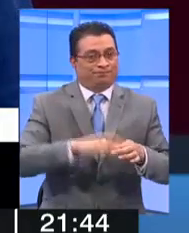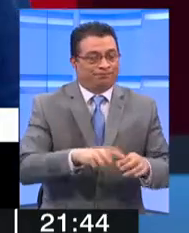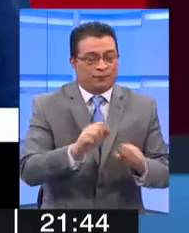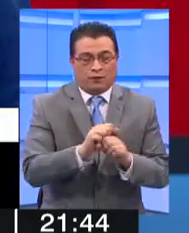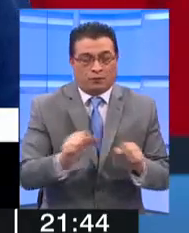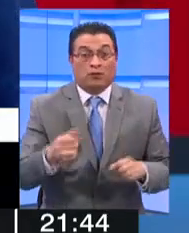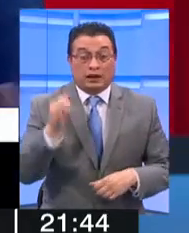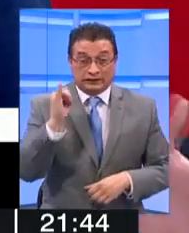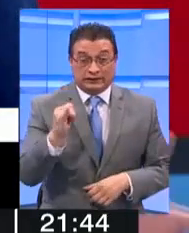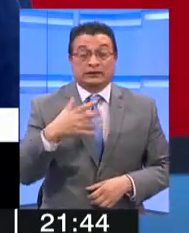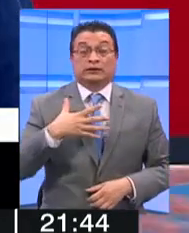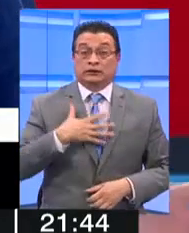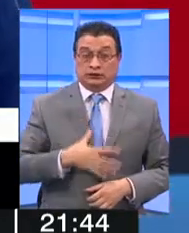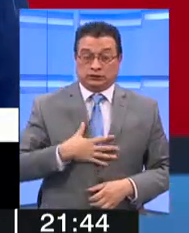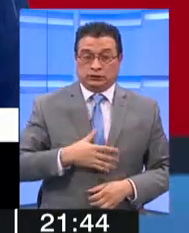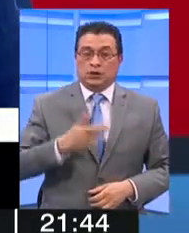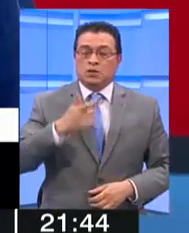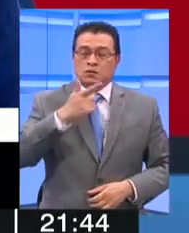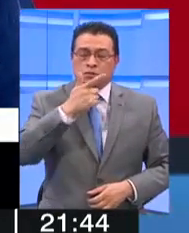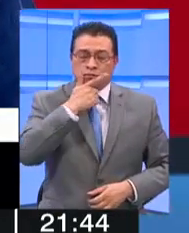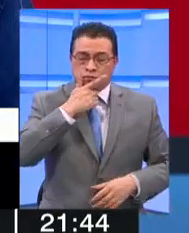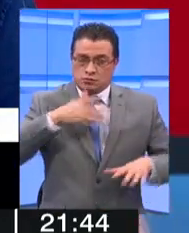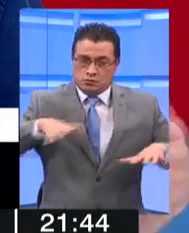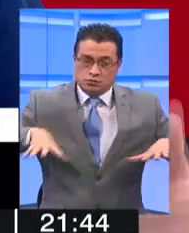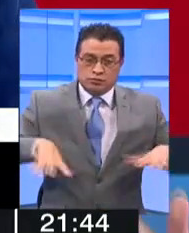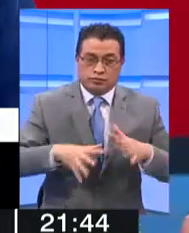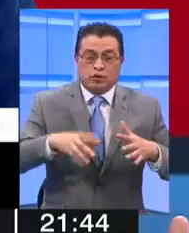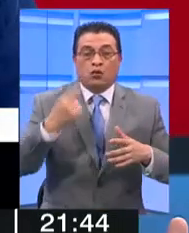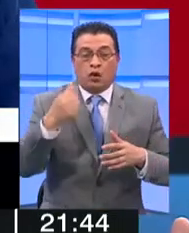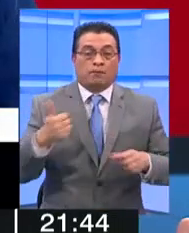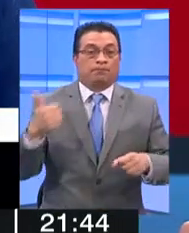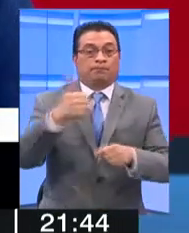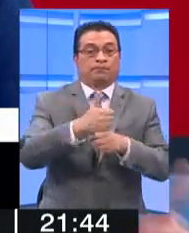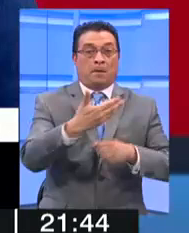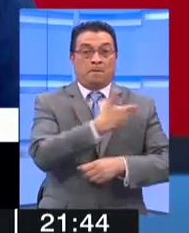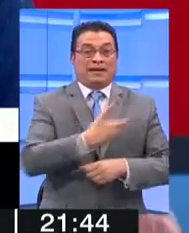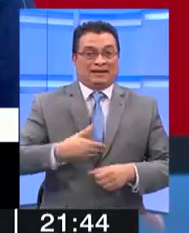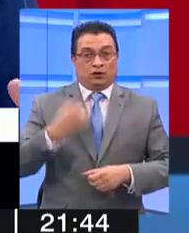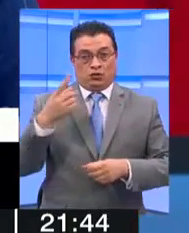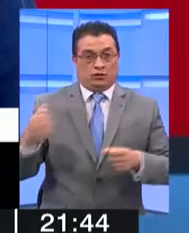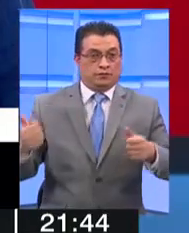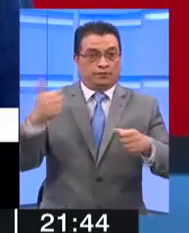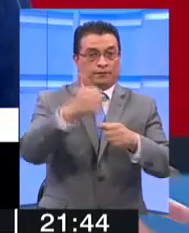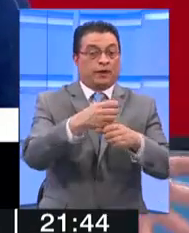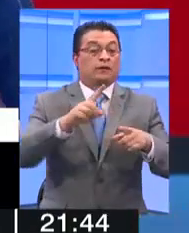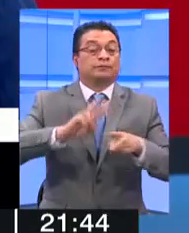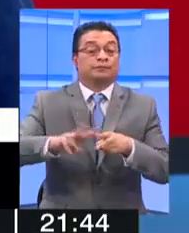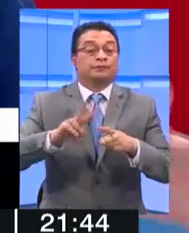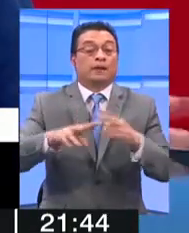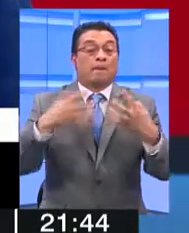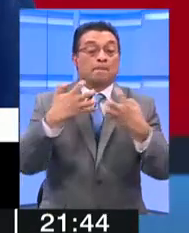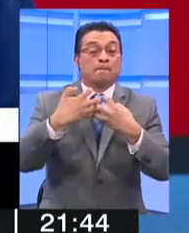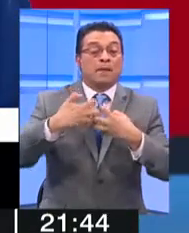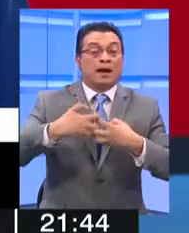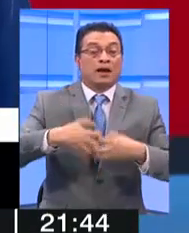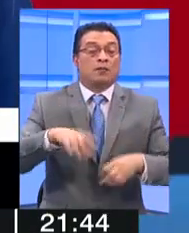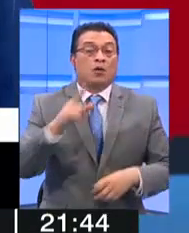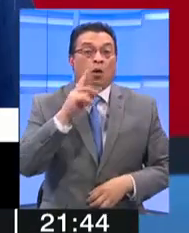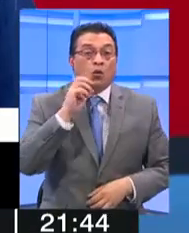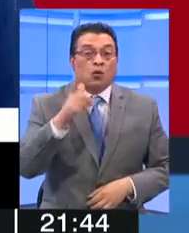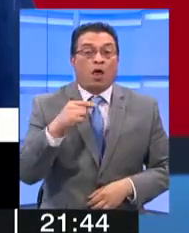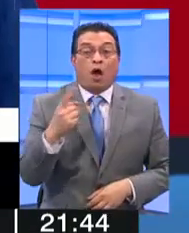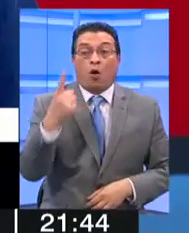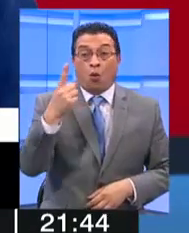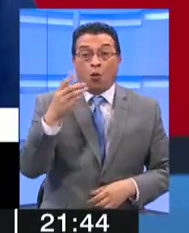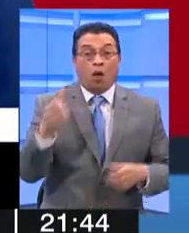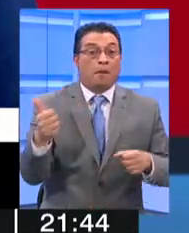sí estamos apostando, y eso yo creo que sí lo vamos a conseguir, es tener una candidatura presidencial. Y resolver el mecanismo para resolver si es que tenemos más de